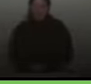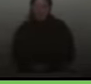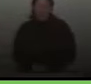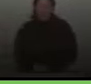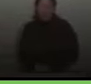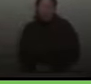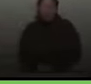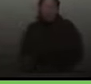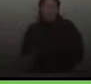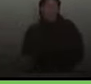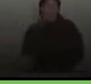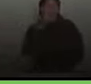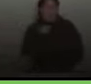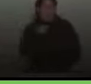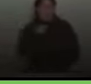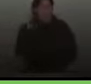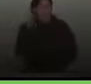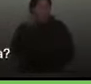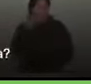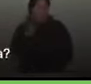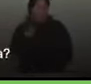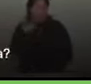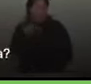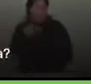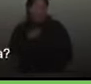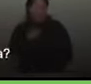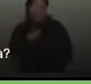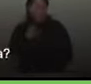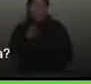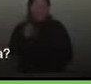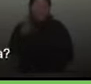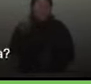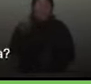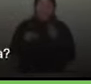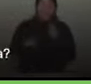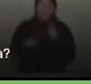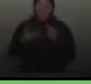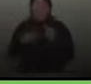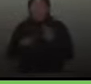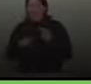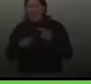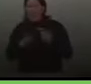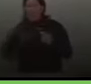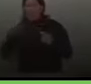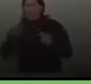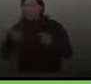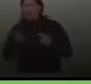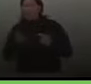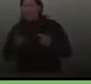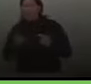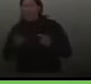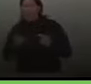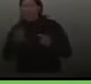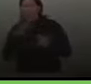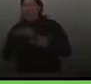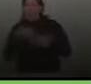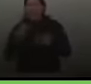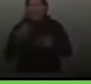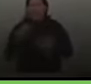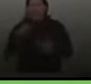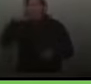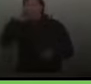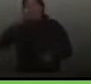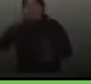por favor. Le gustan, señoría, mucho los audios. Santiago, ¿qué metemos en los presupuestos de Murcia? No sé, José